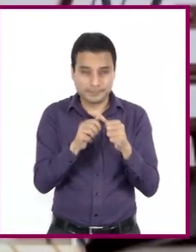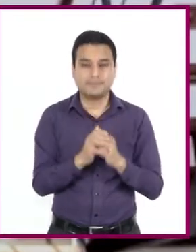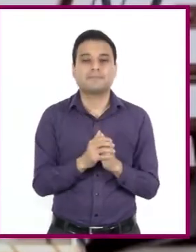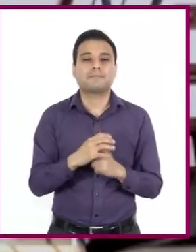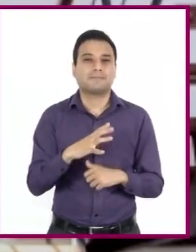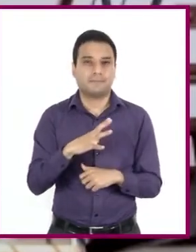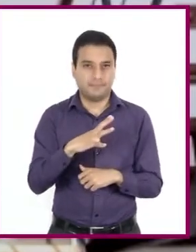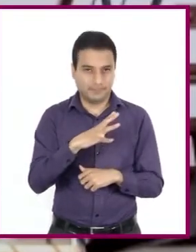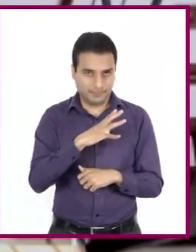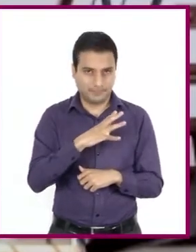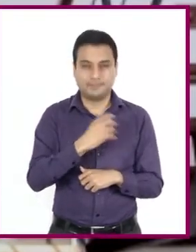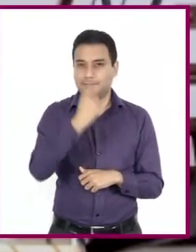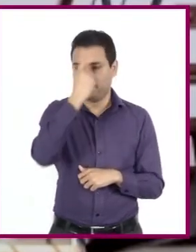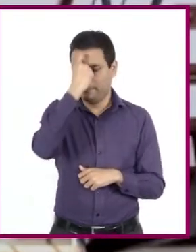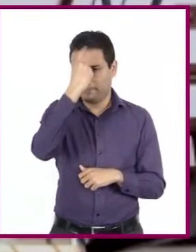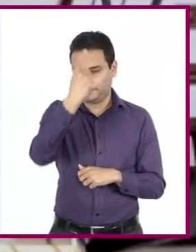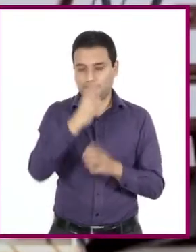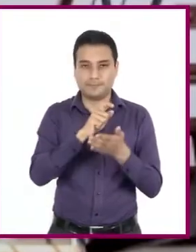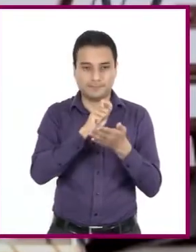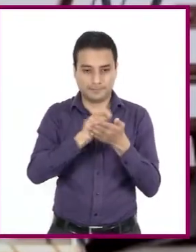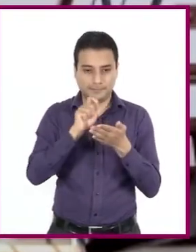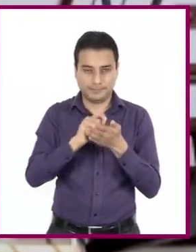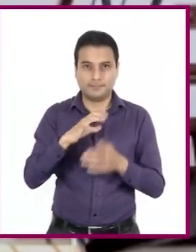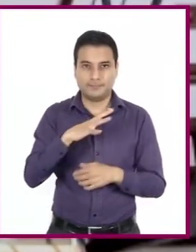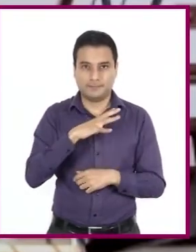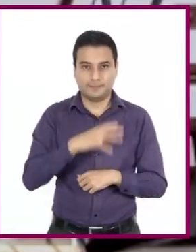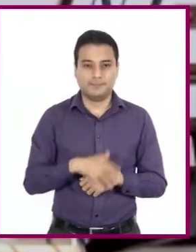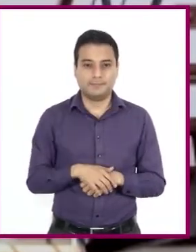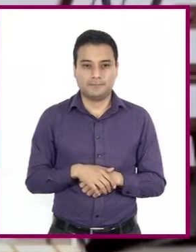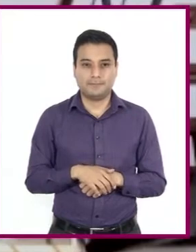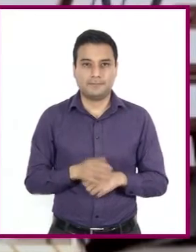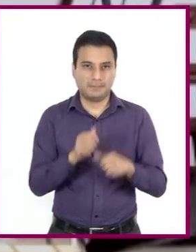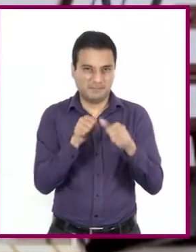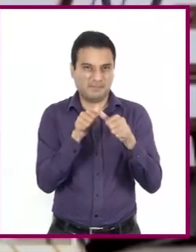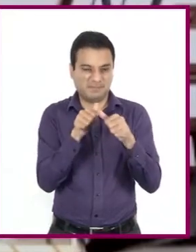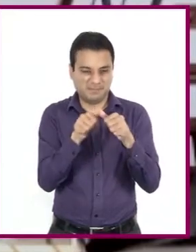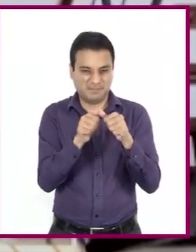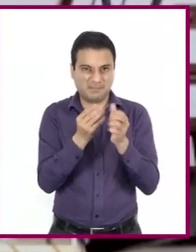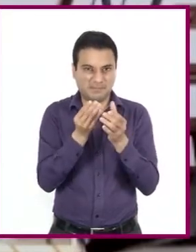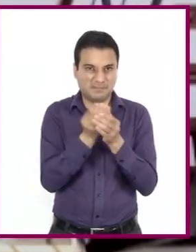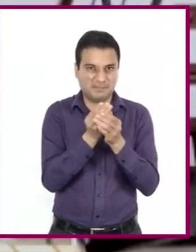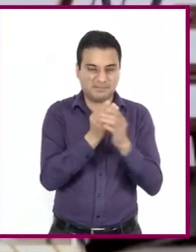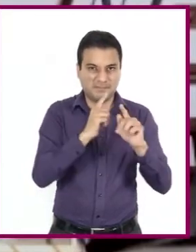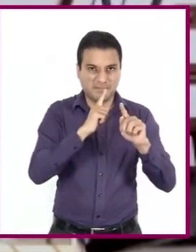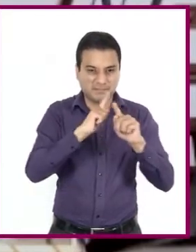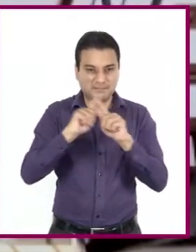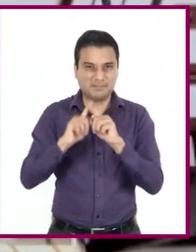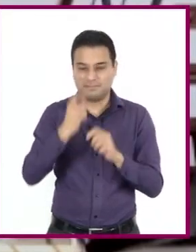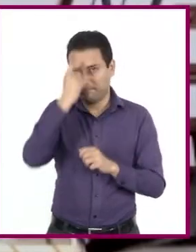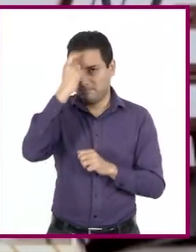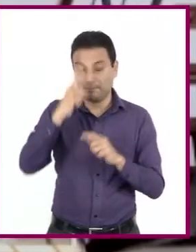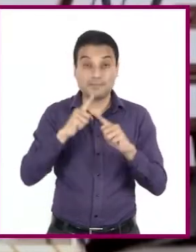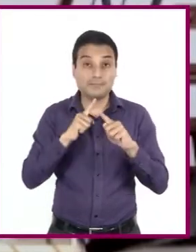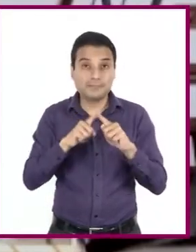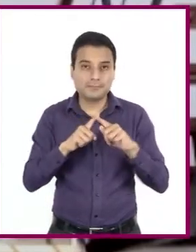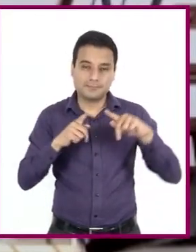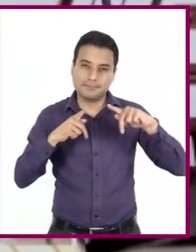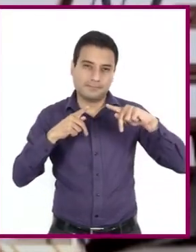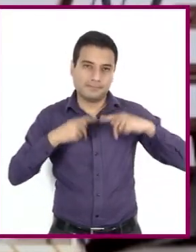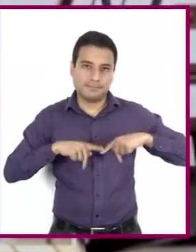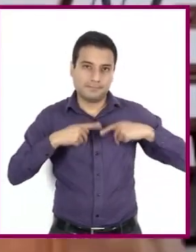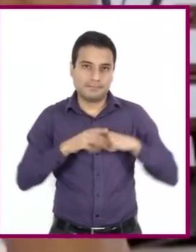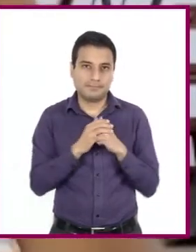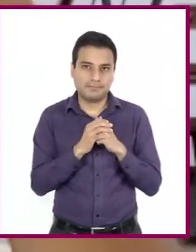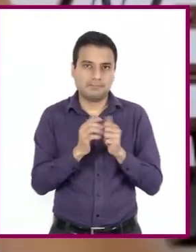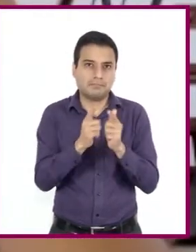y tienen derechos de autor. Las letras, las tipografías, las familias de letras son creadas por personas, a veces